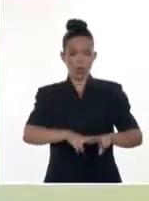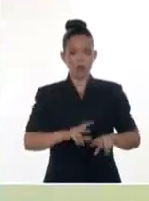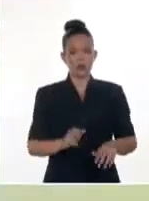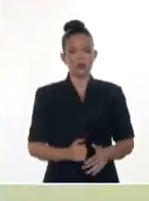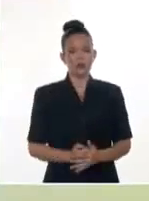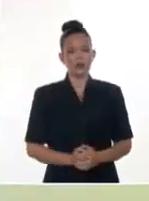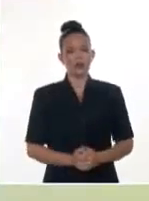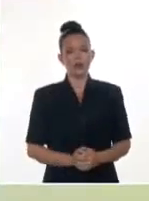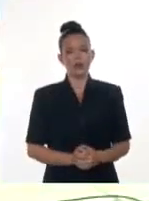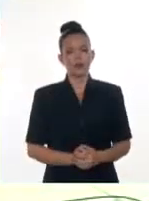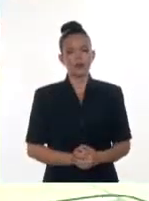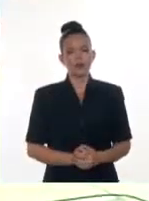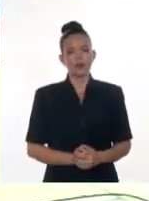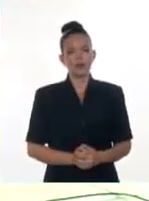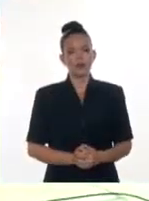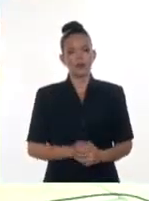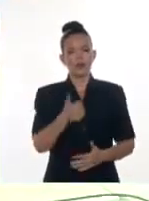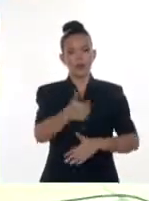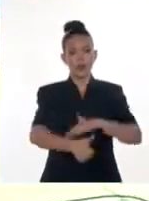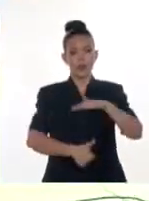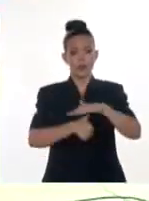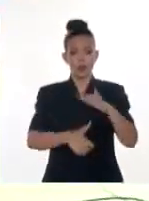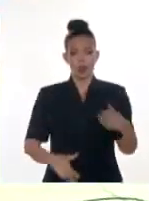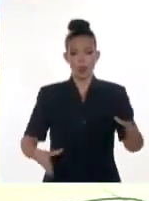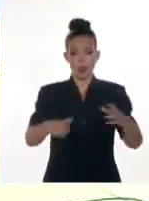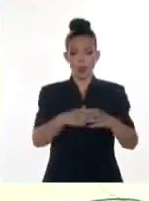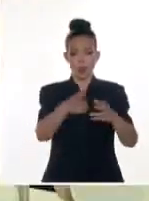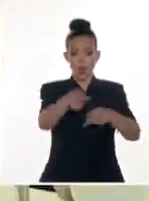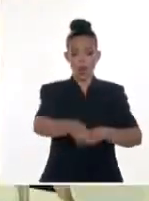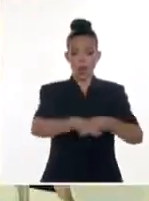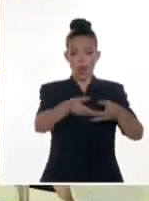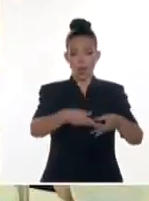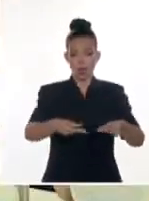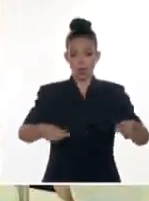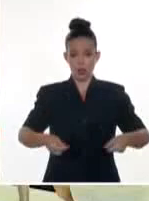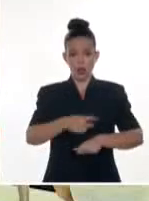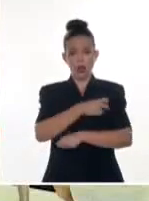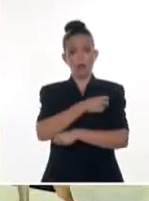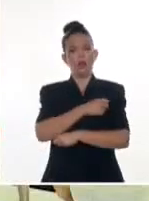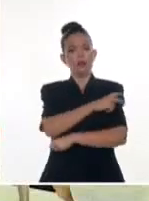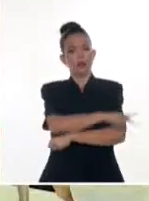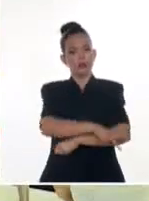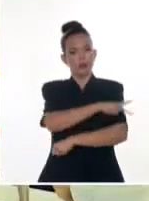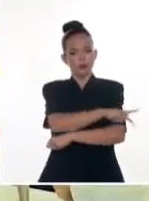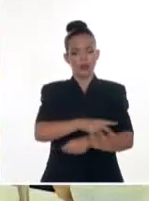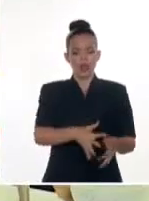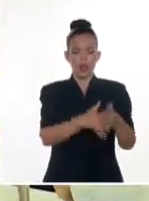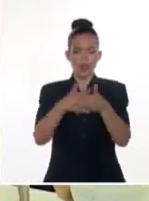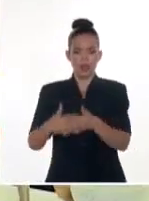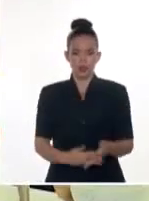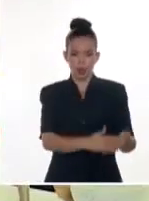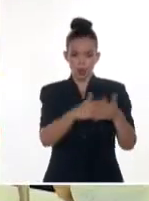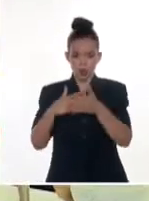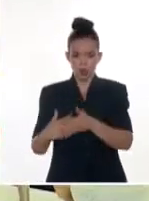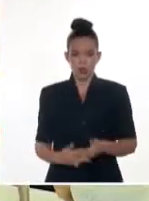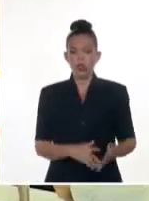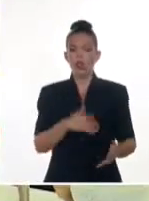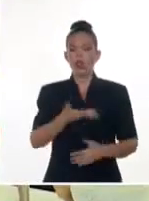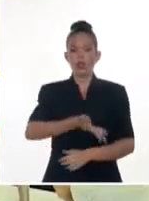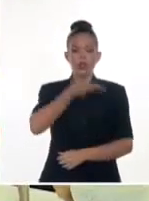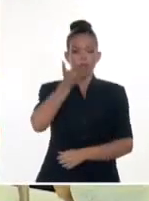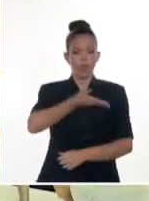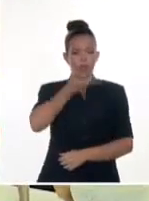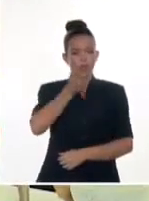El presidente de la Coalición Agrícola Estados Unidos-Cuba, Paul Johnson, afirmó que el bloqueo perjudica los intereses de los productores de